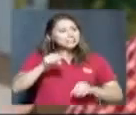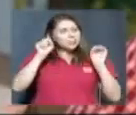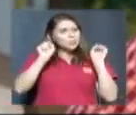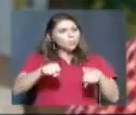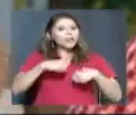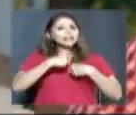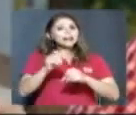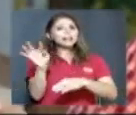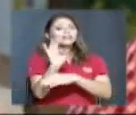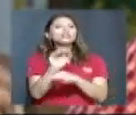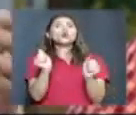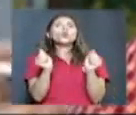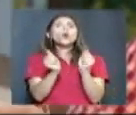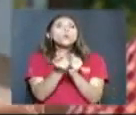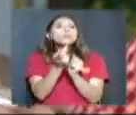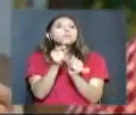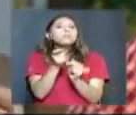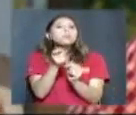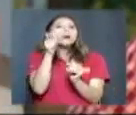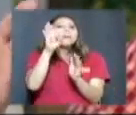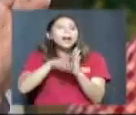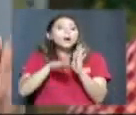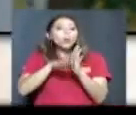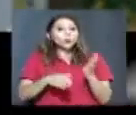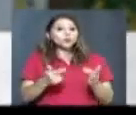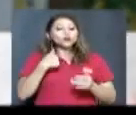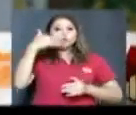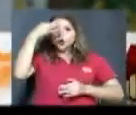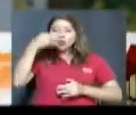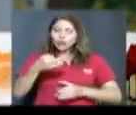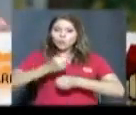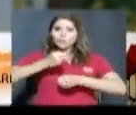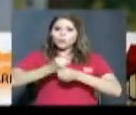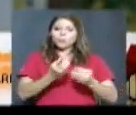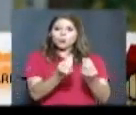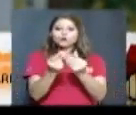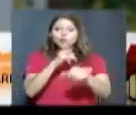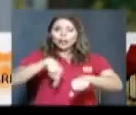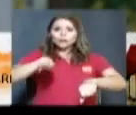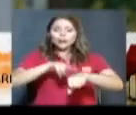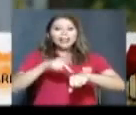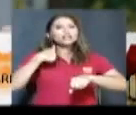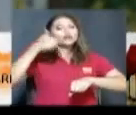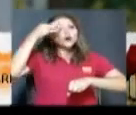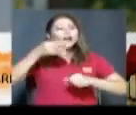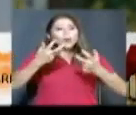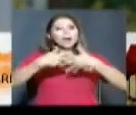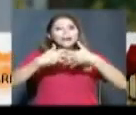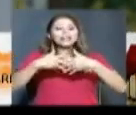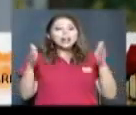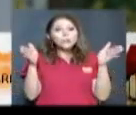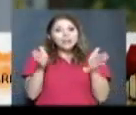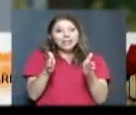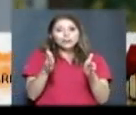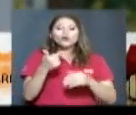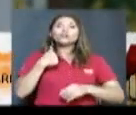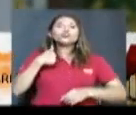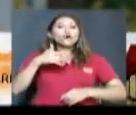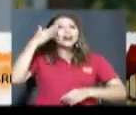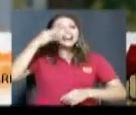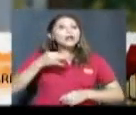efectiva. Y yo creo en la producción nacional y yo creo en el pequeño empresario. El tema no es este. Yo siento que hay algunos mitos que tenemos que superar